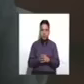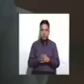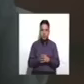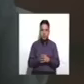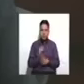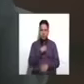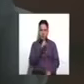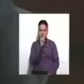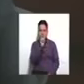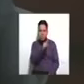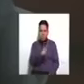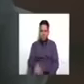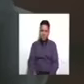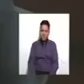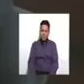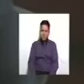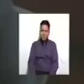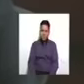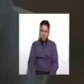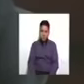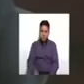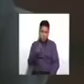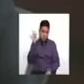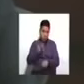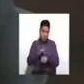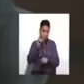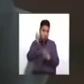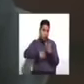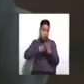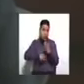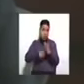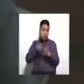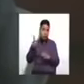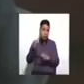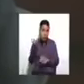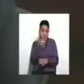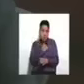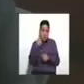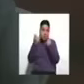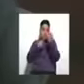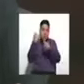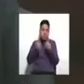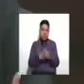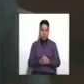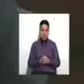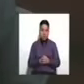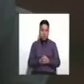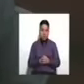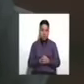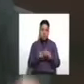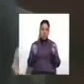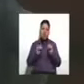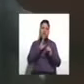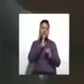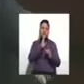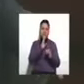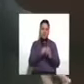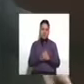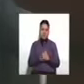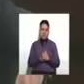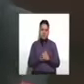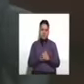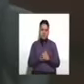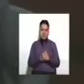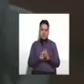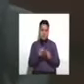Y yo pregunto, ¿habrá que corregirle esa falla de mercado? ¿O estamos hablando de quiénes? Porque le están